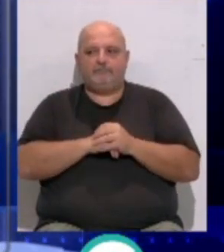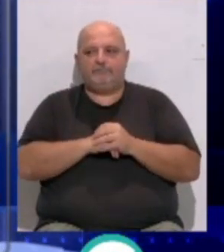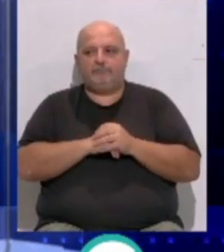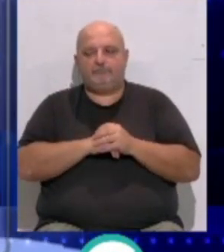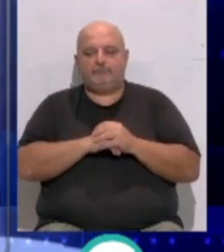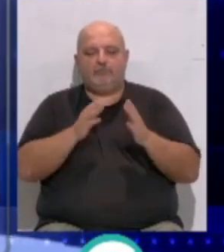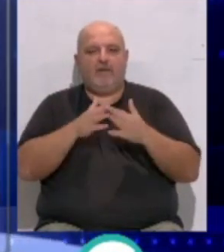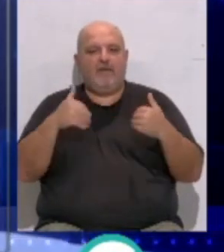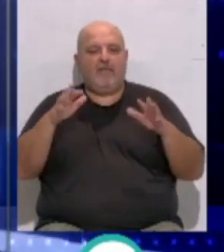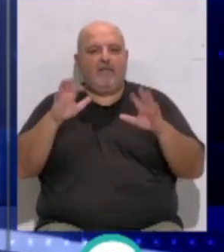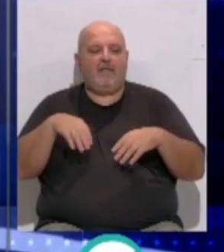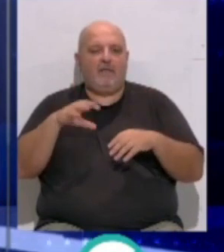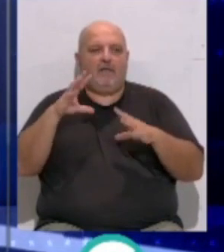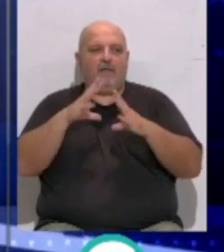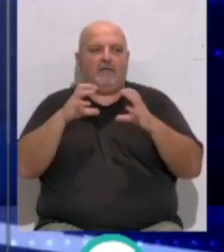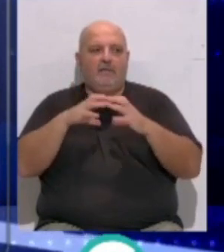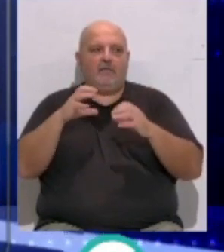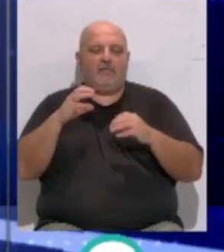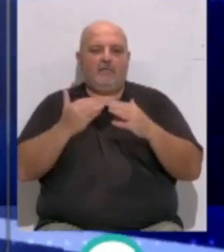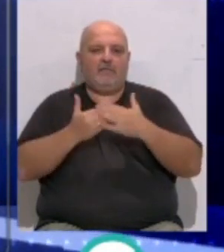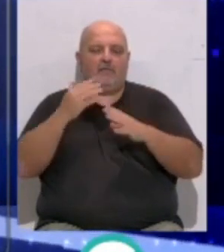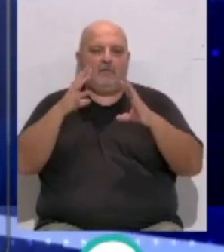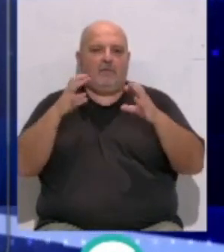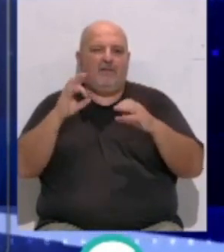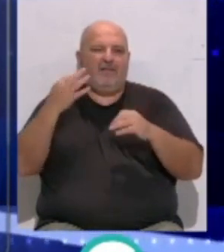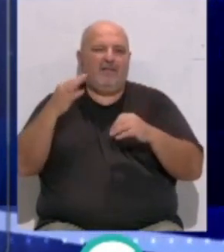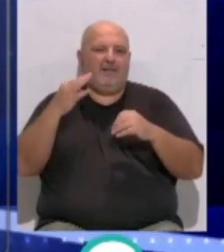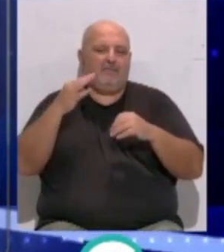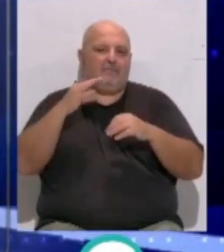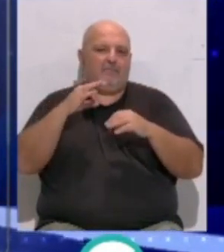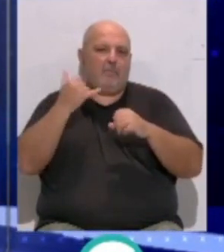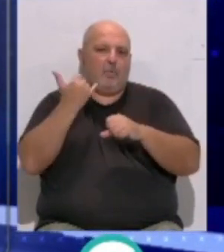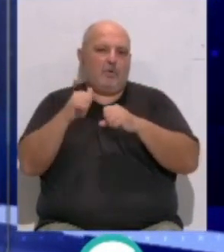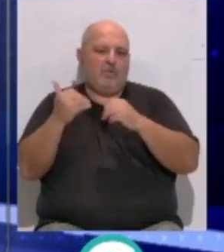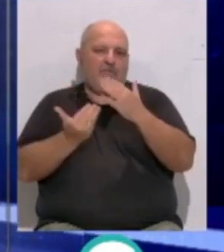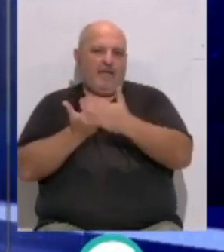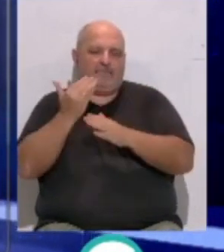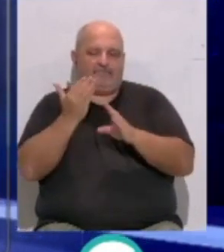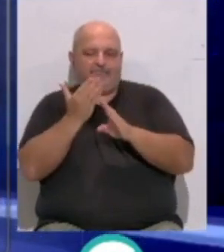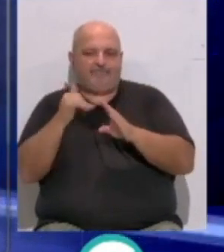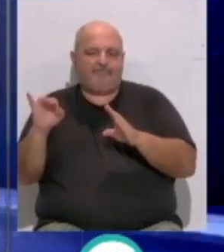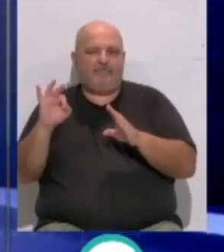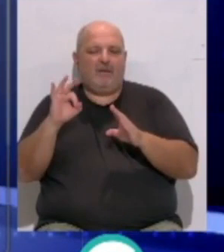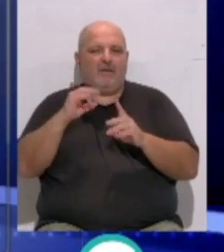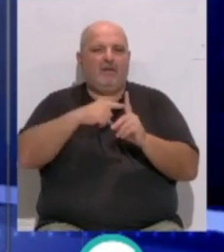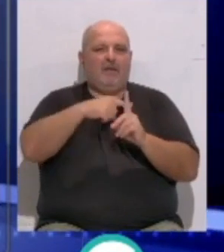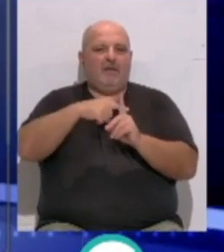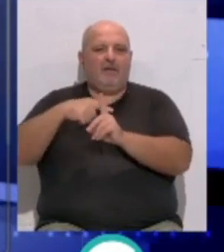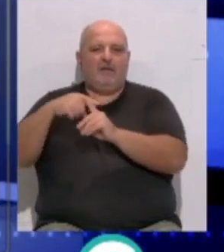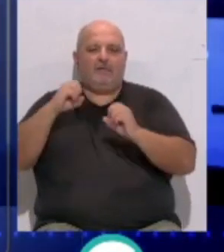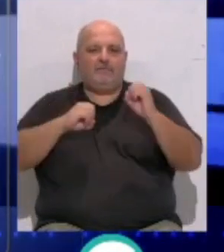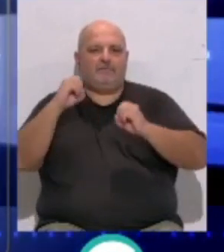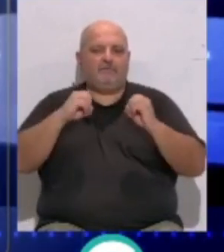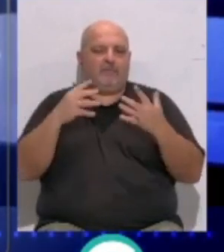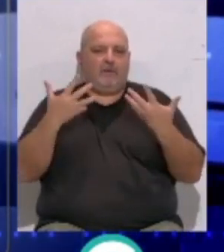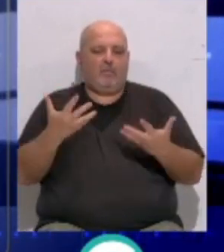La Baja de Cádiz con cielos nubosos y con brumas más intensas al final del día. Los valores extremos en cuanto a